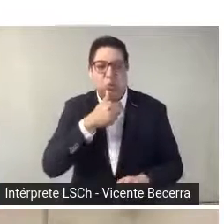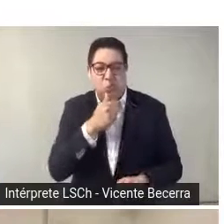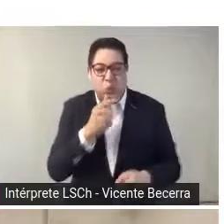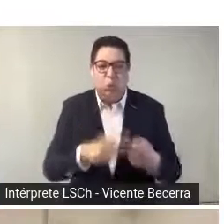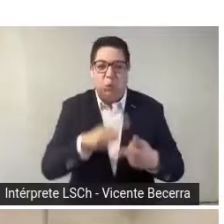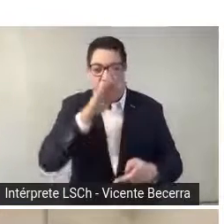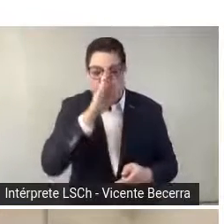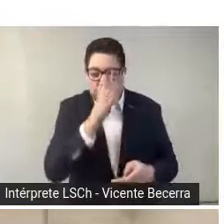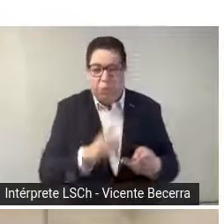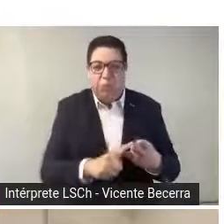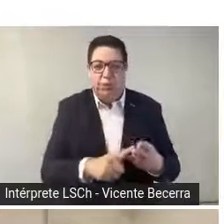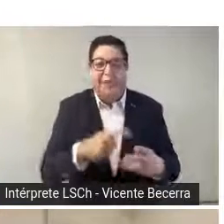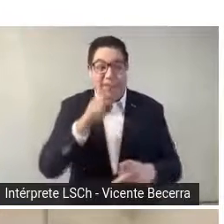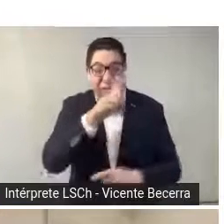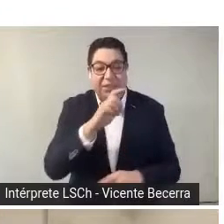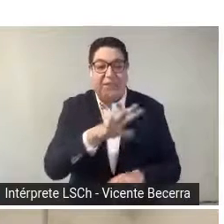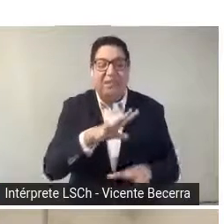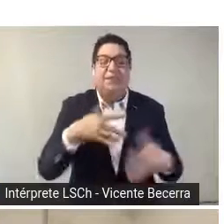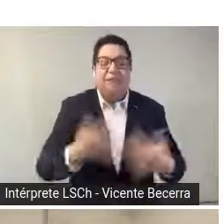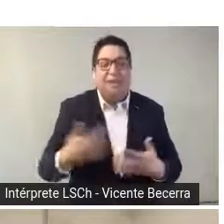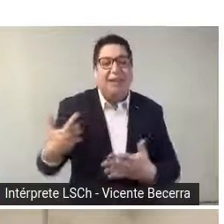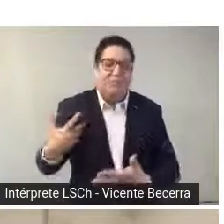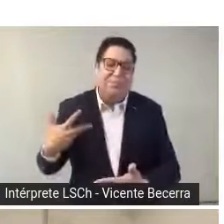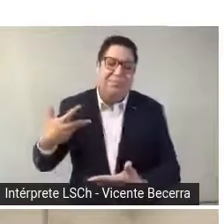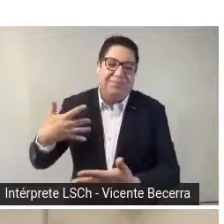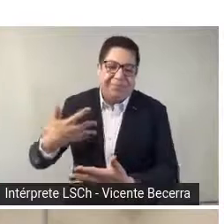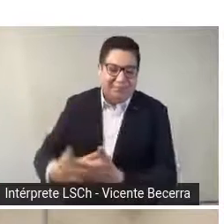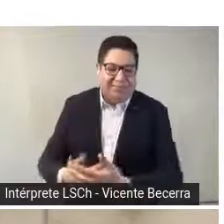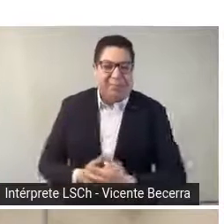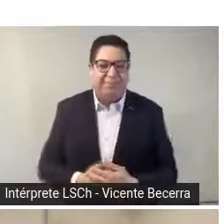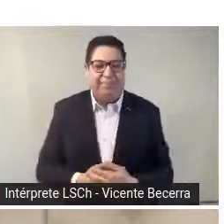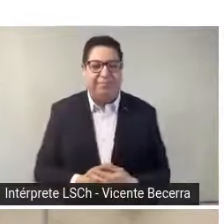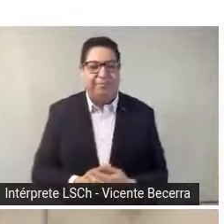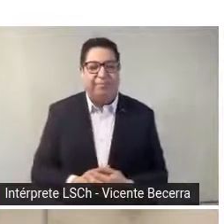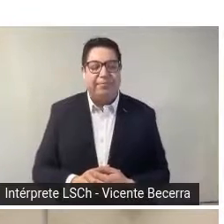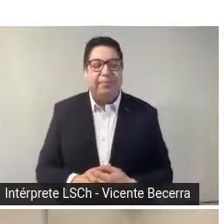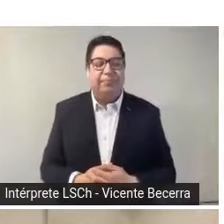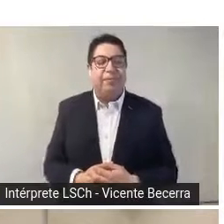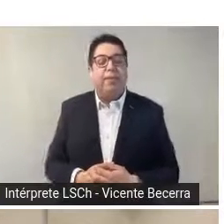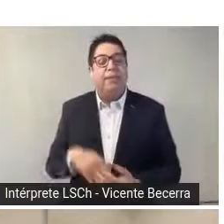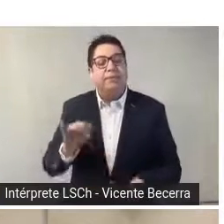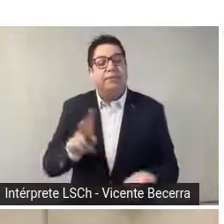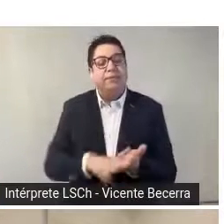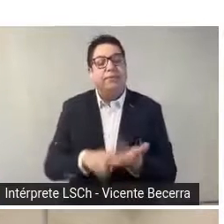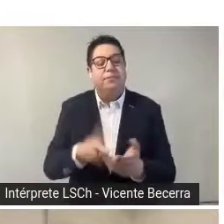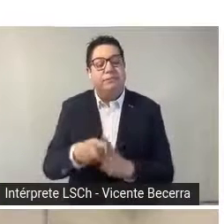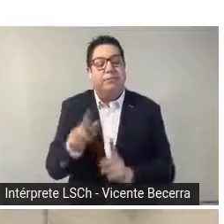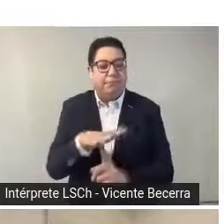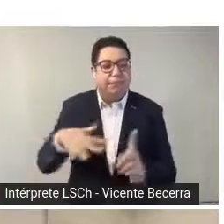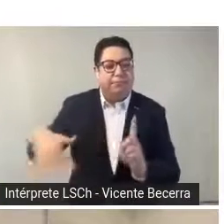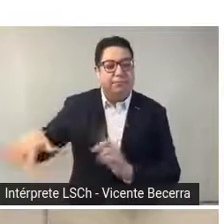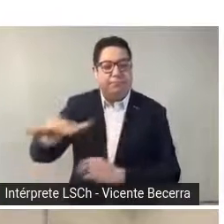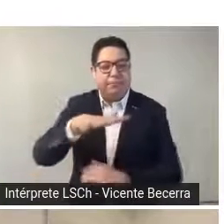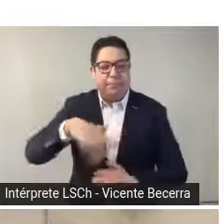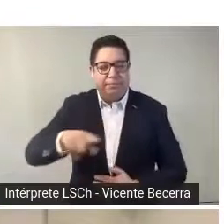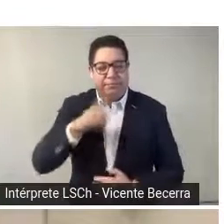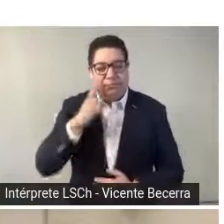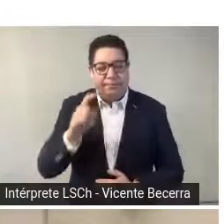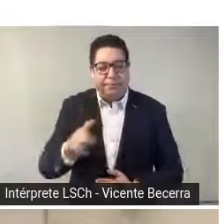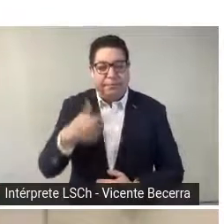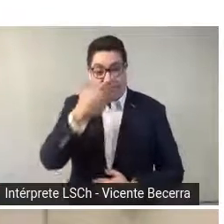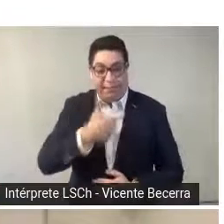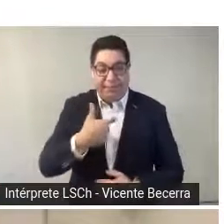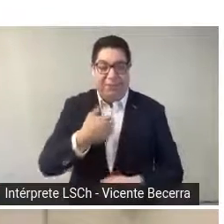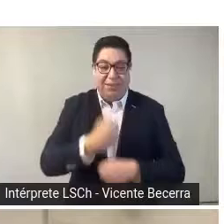medidas difíciles es lo que nos ha acompañado durante todo este tiempo. Pero en ese contexto, también como